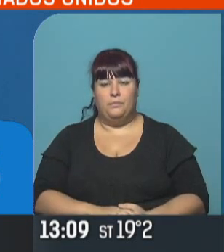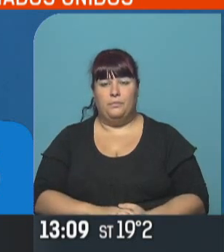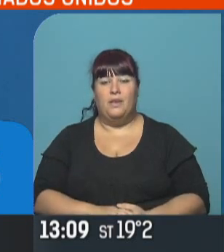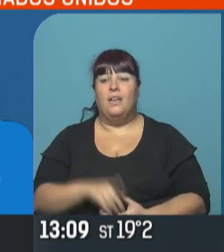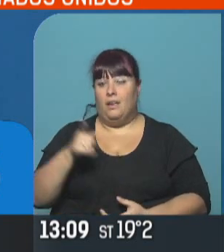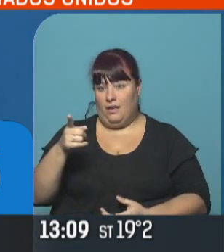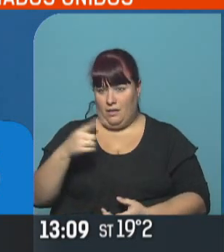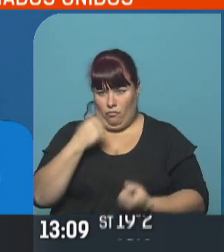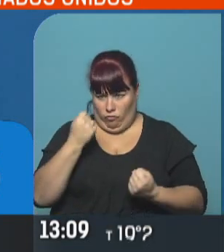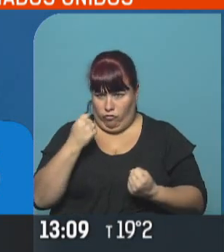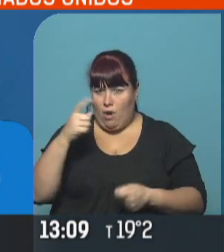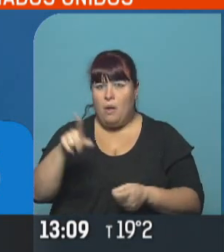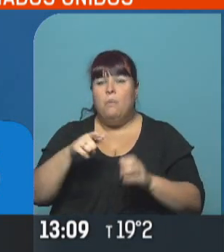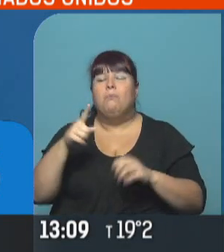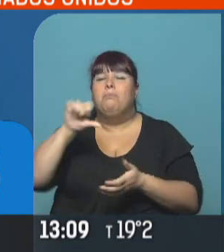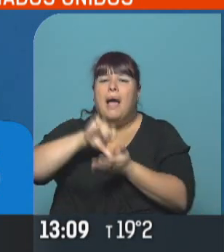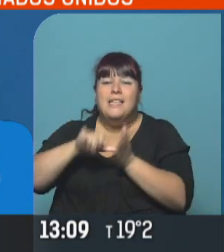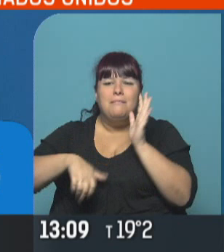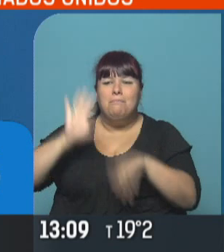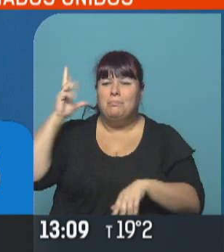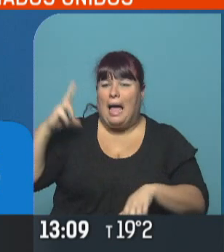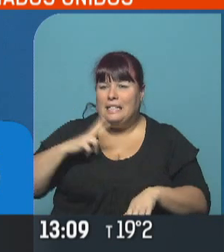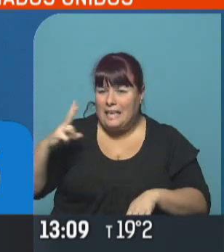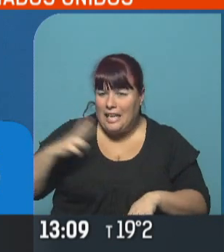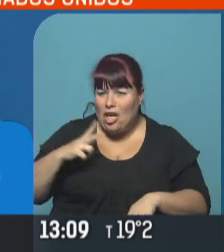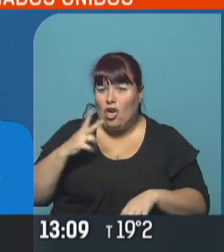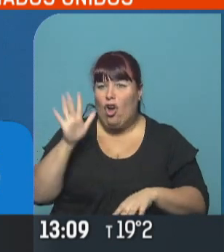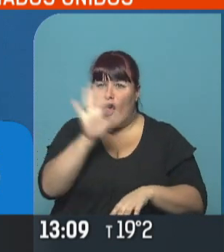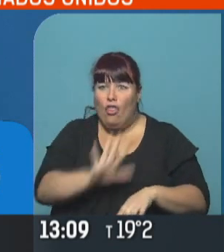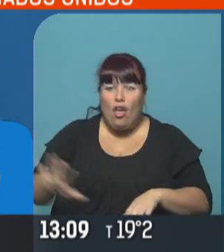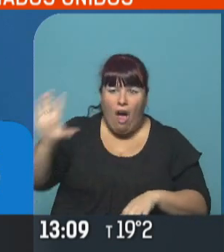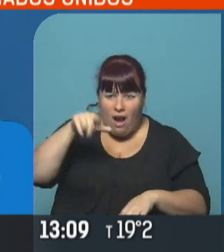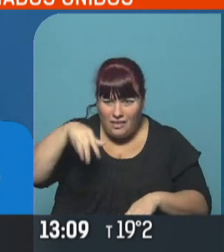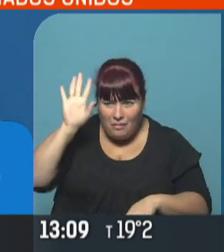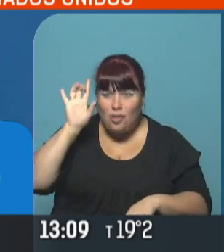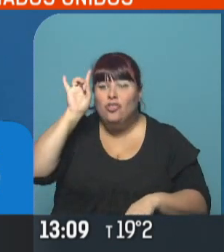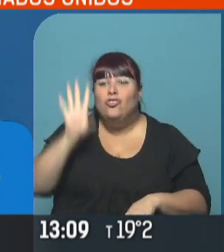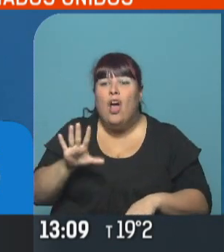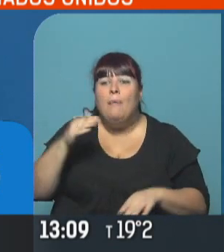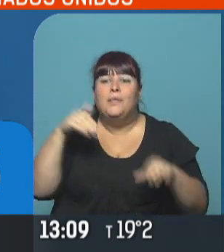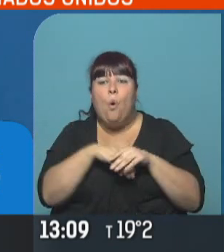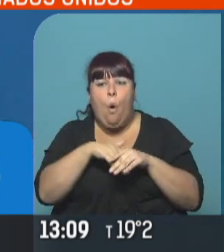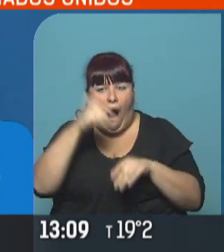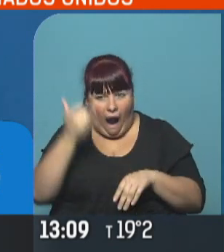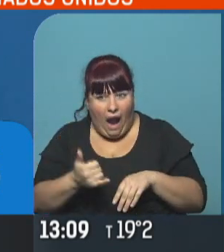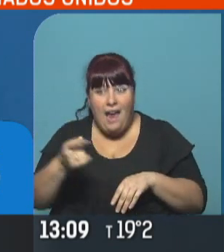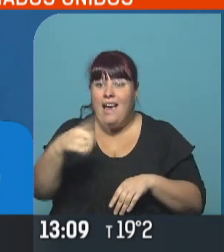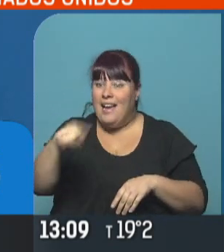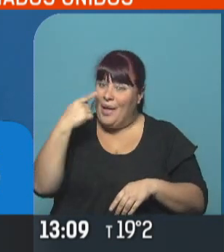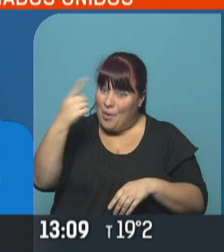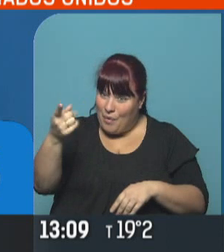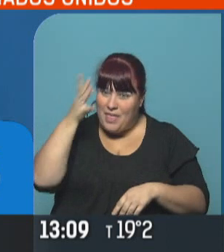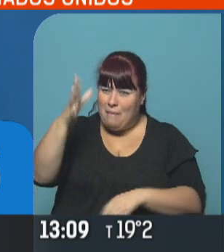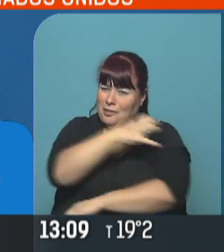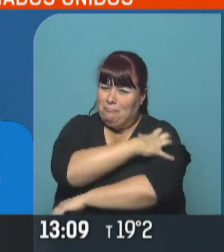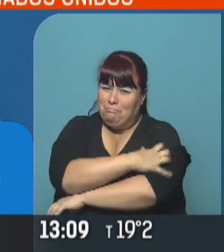que tiene el potencial de ser uno de los países más ricos del continente, solamente con las reservas, y que ustedes vean el nivel